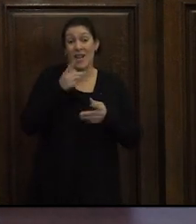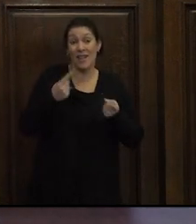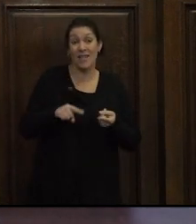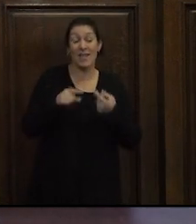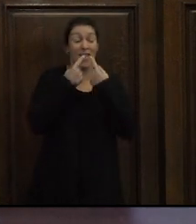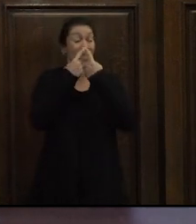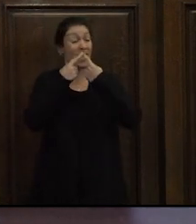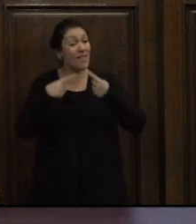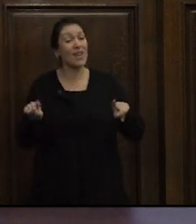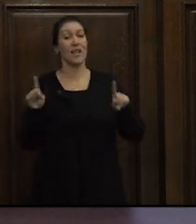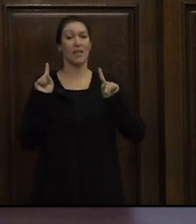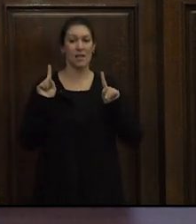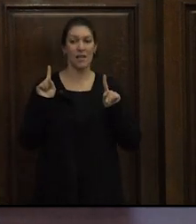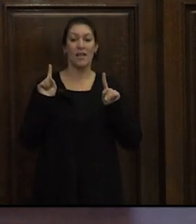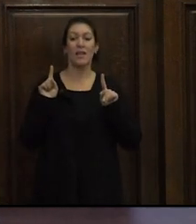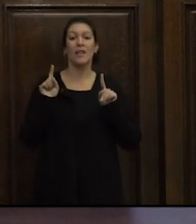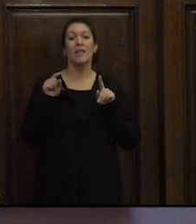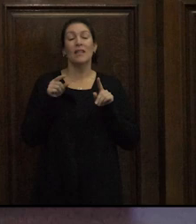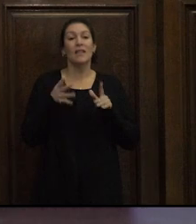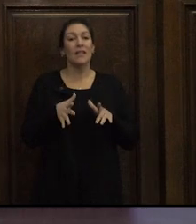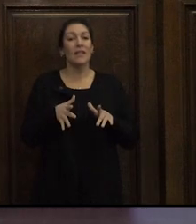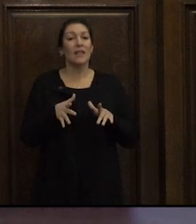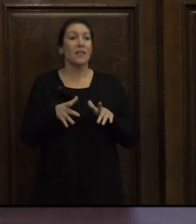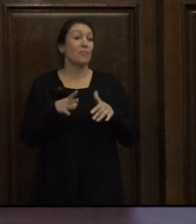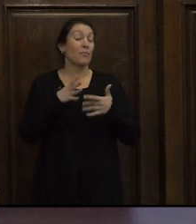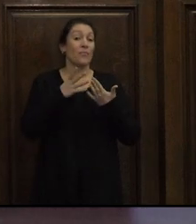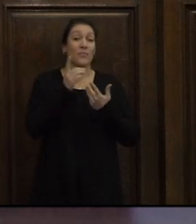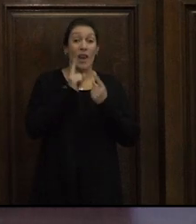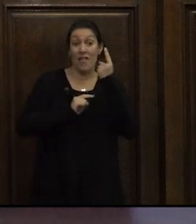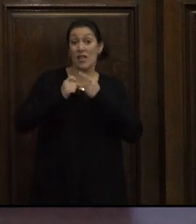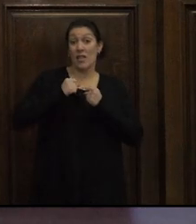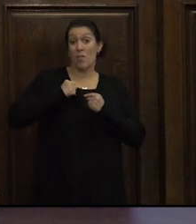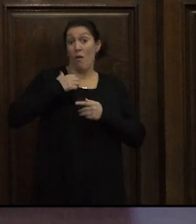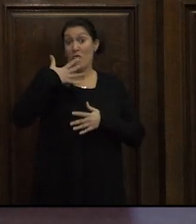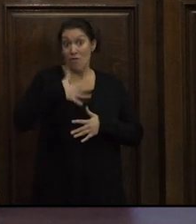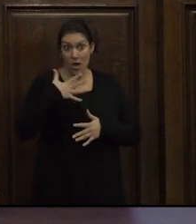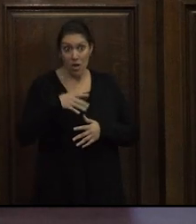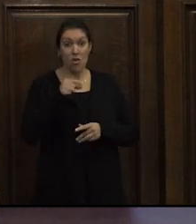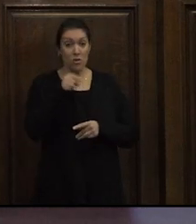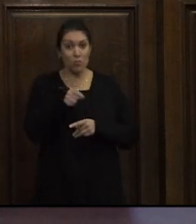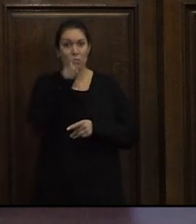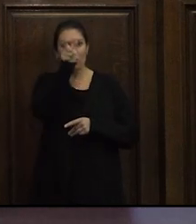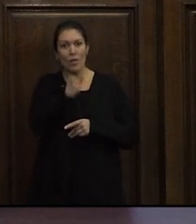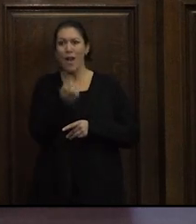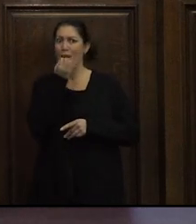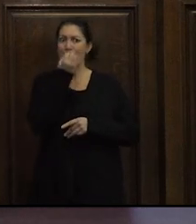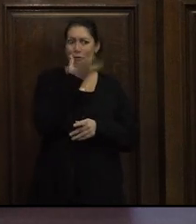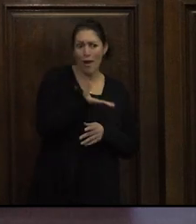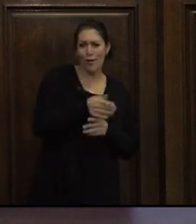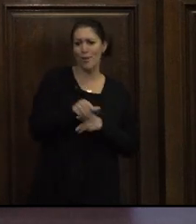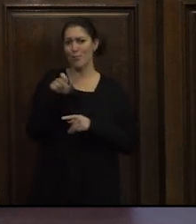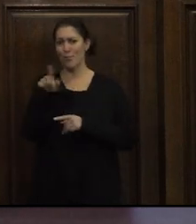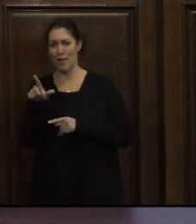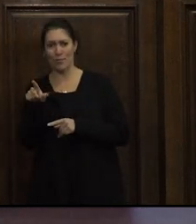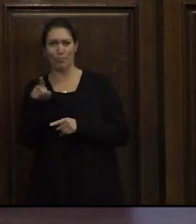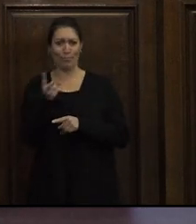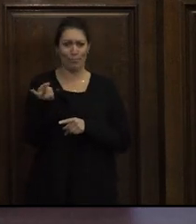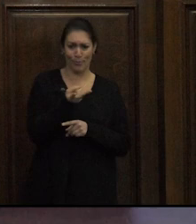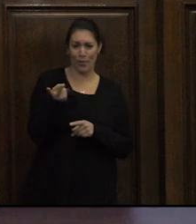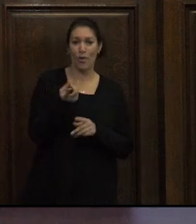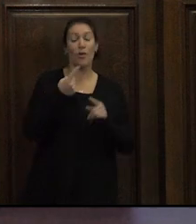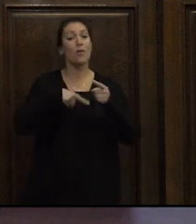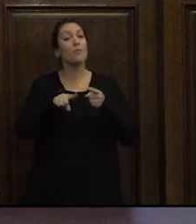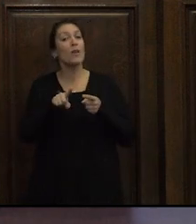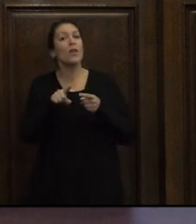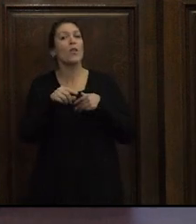esta diferencia también, que es que hay valores que se consideran los buenos y otros que se consideran los malos.